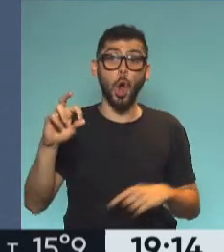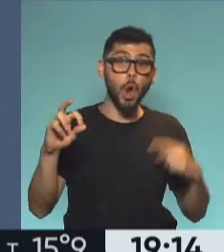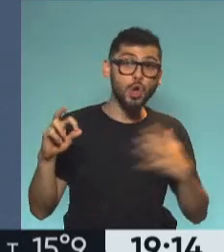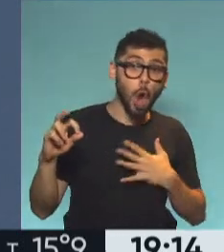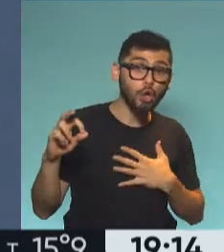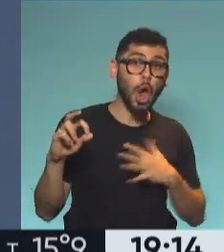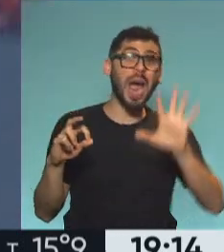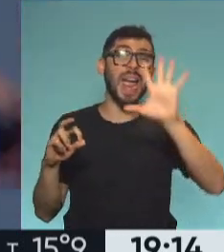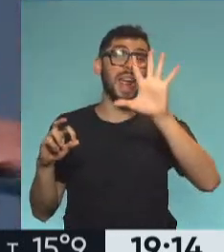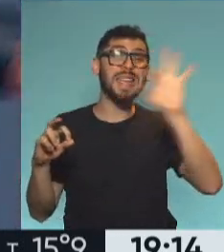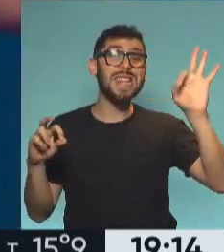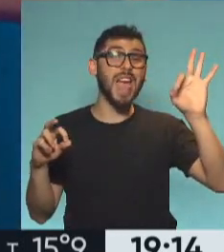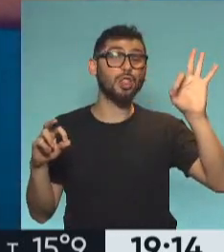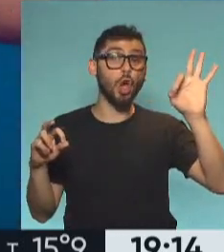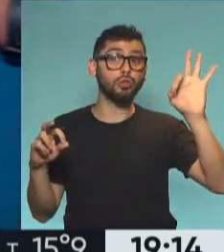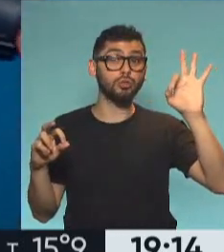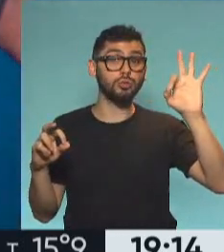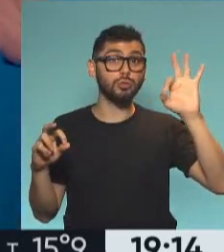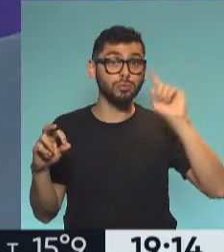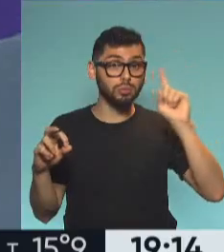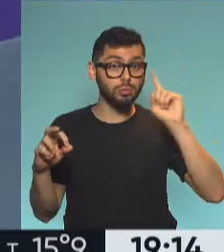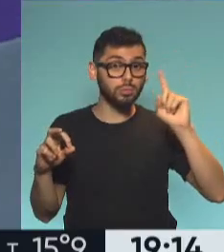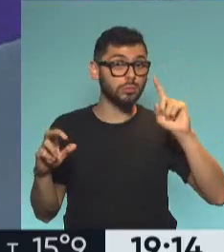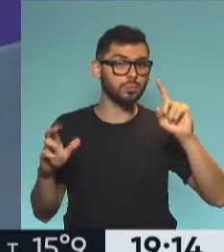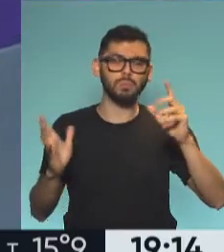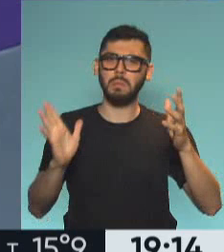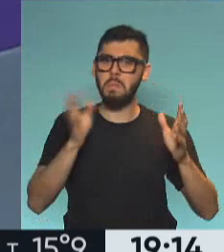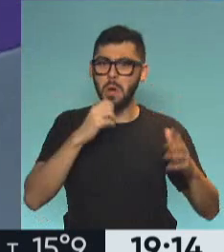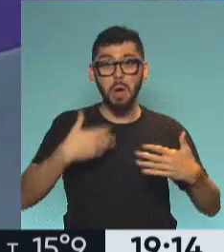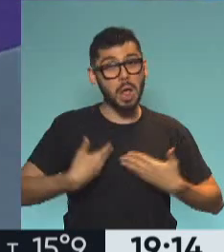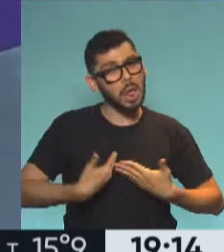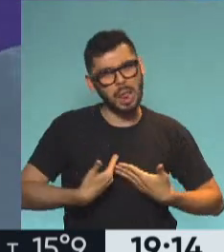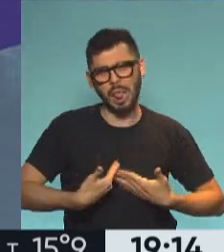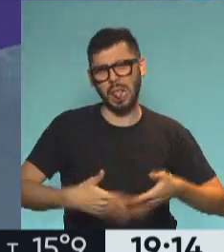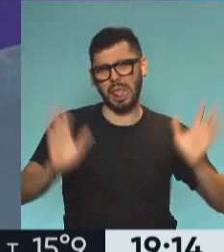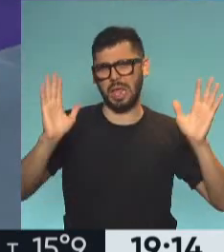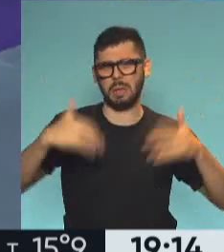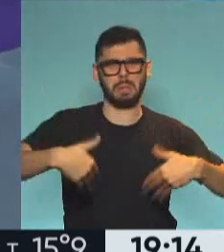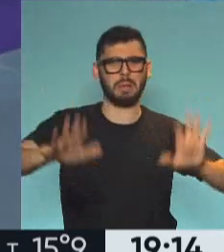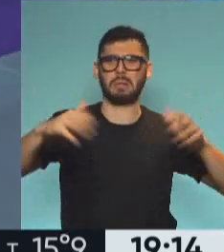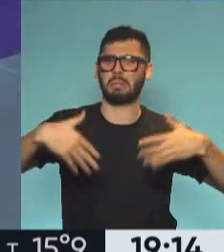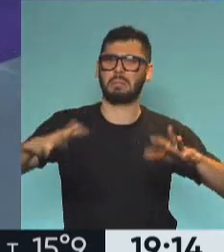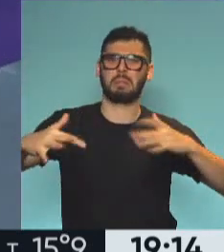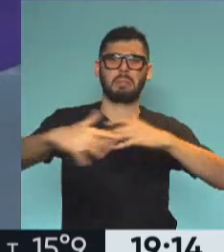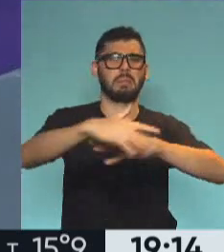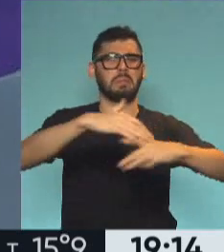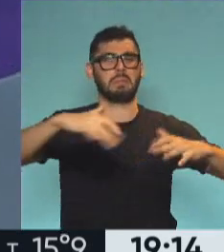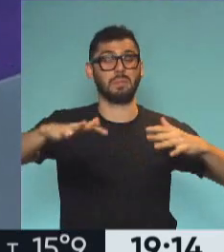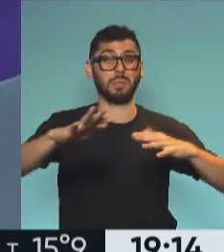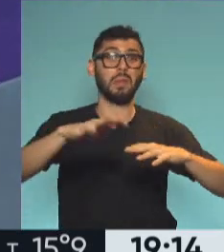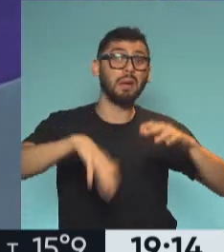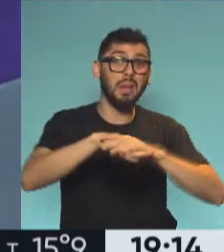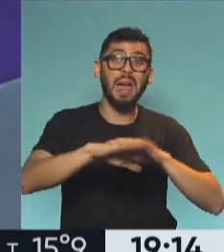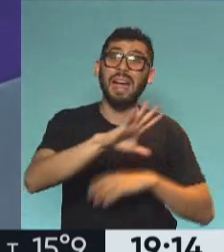siendo ahí vamos primero. O sea, somos los dueños de la libertad de la gente para seguirse infectando. ¿Sí? A 500 lo